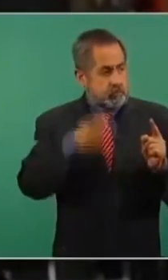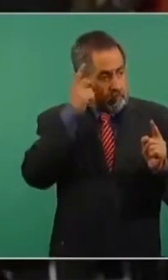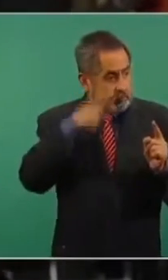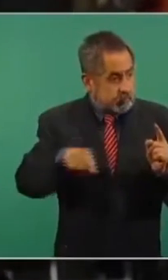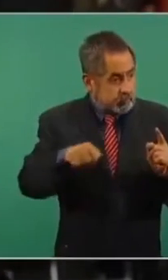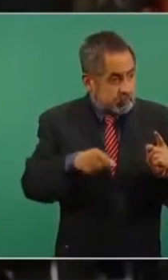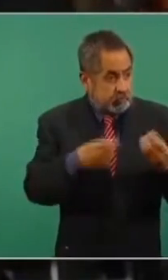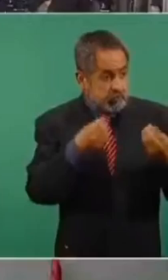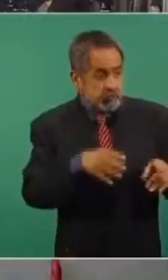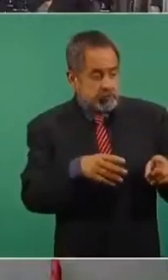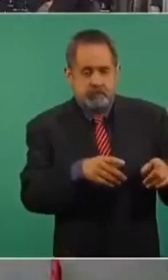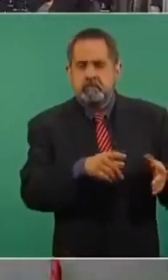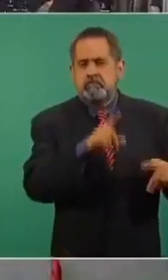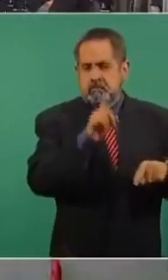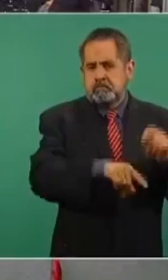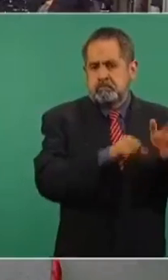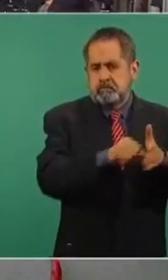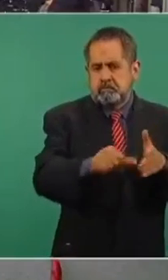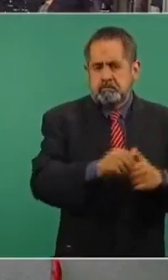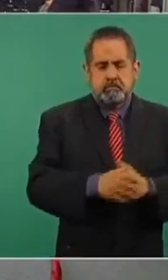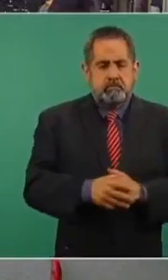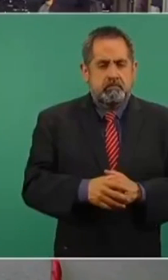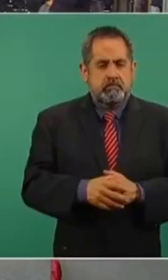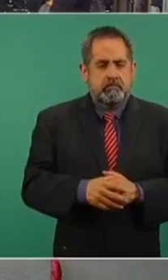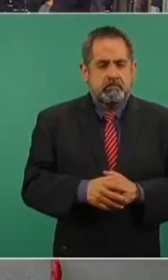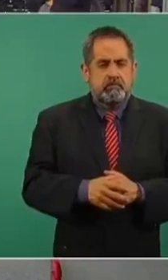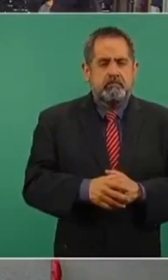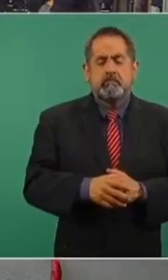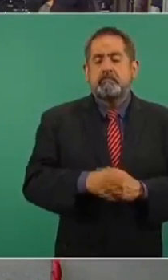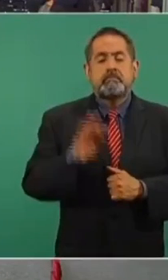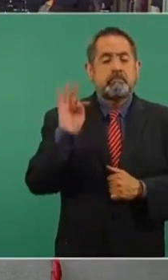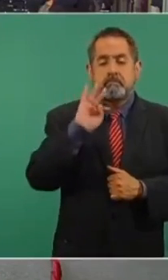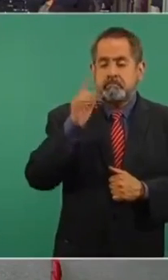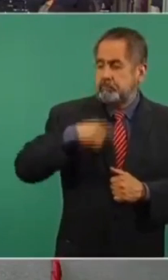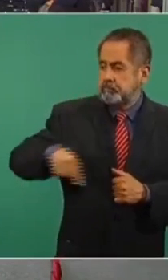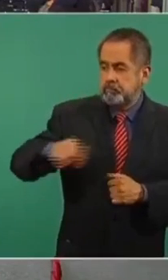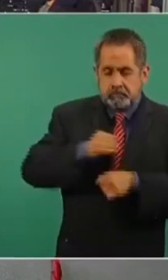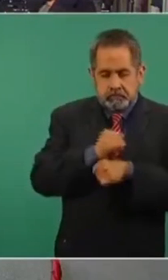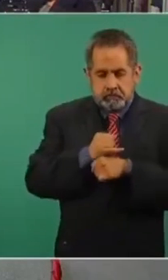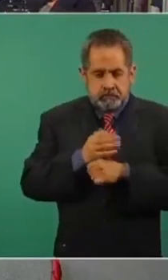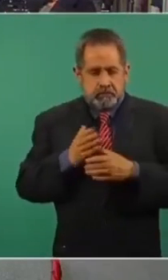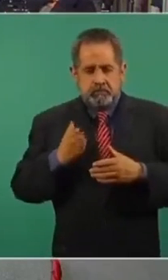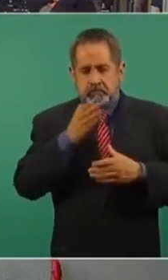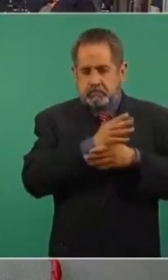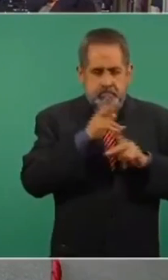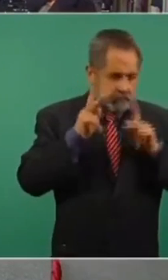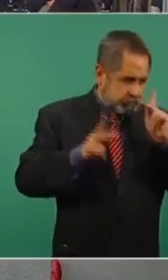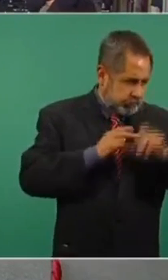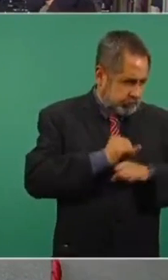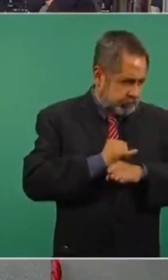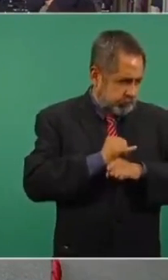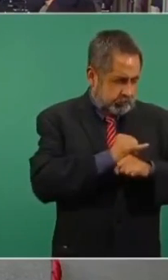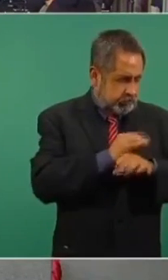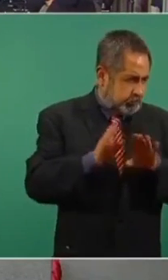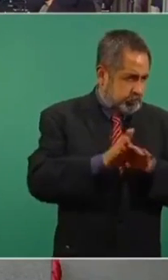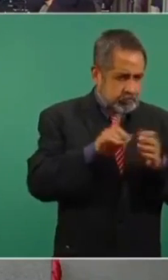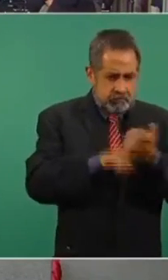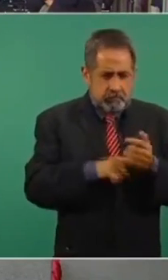privada. Si la vista de inspección que en su caso se